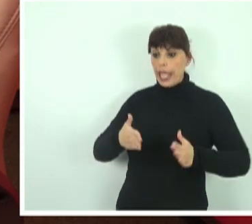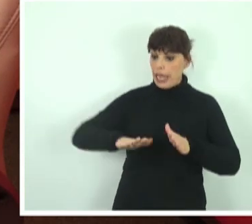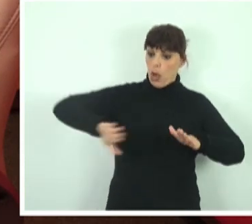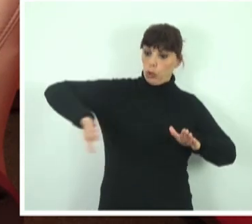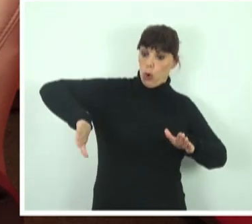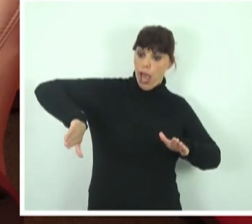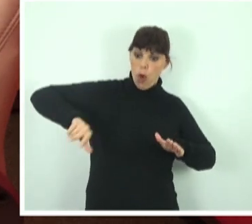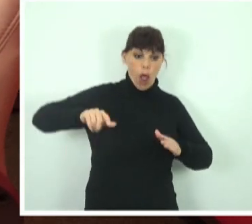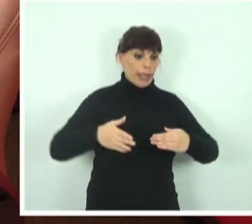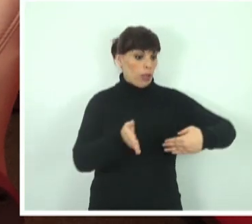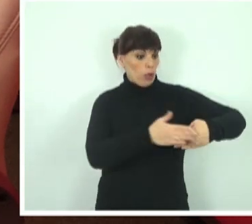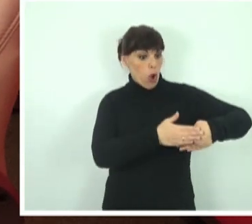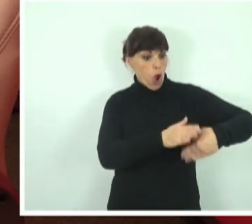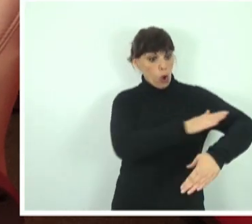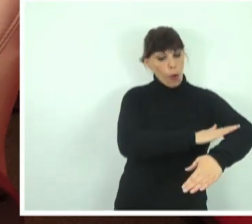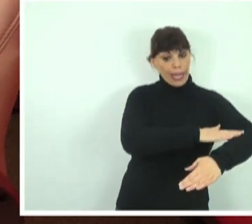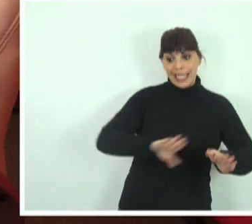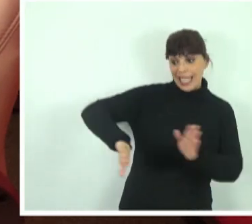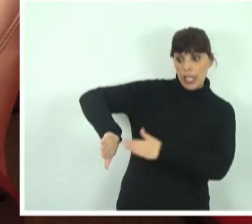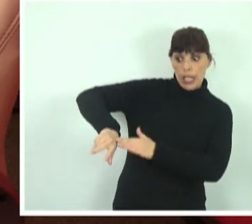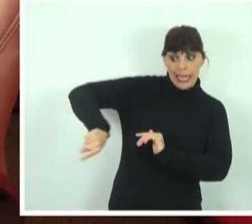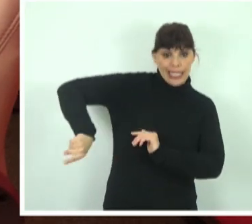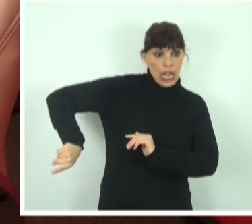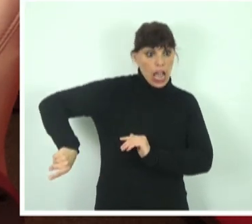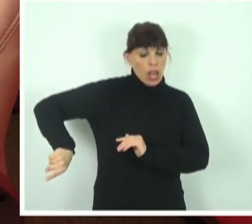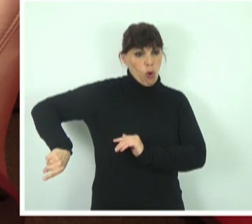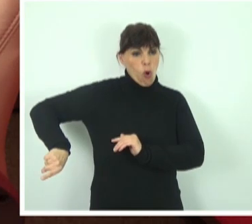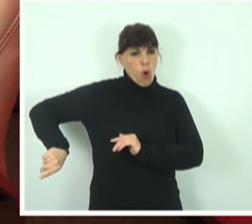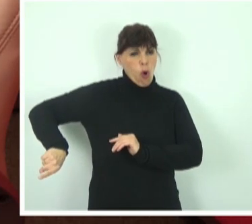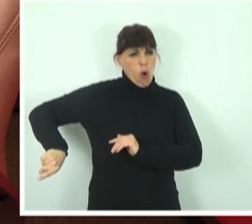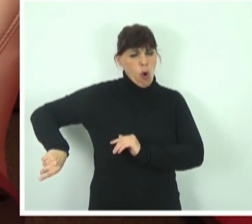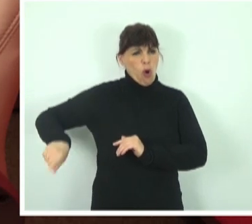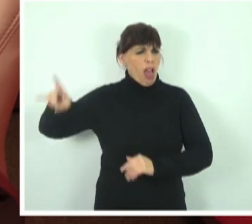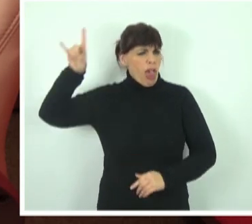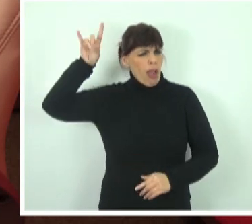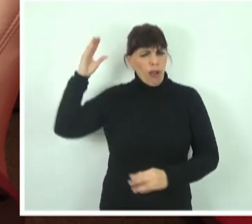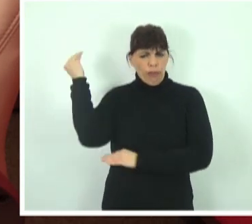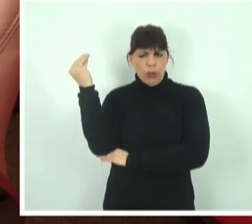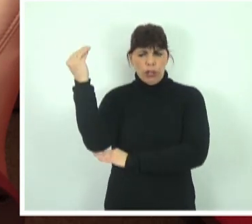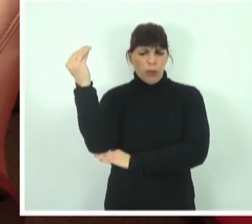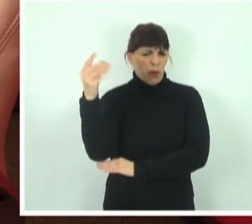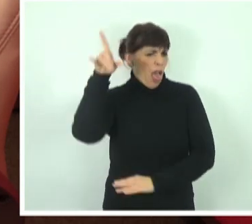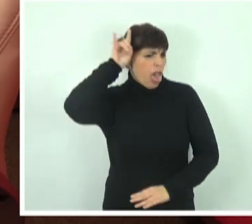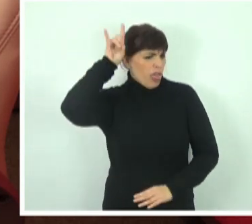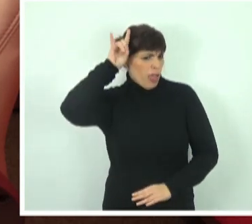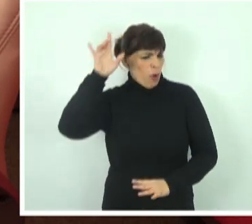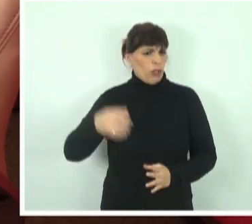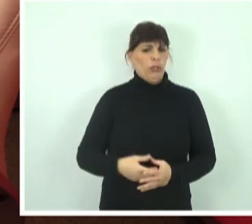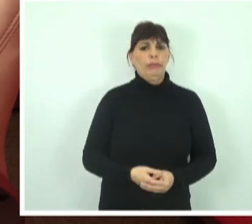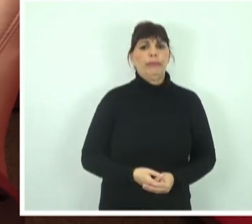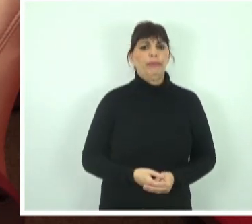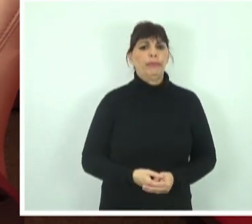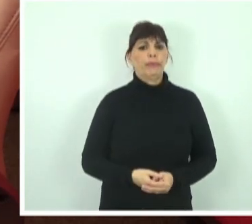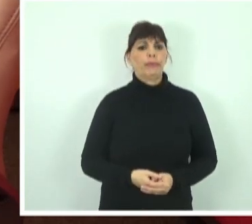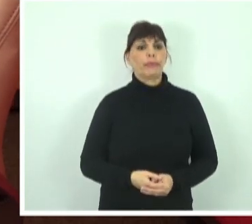ciudad, los gobernantes políticos, militares o del negocio,